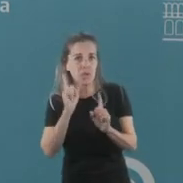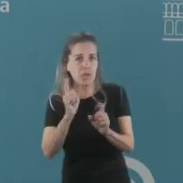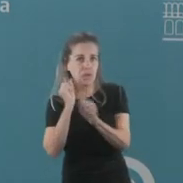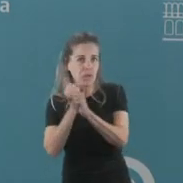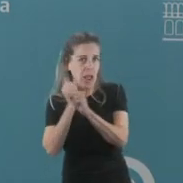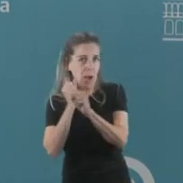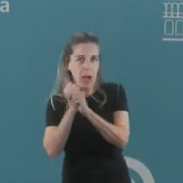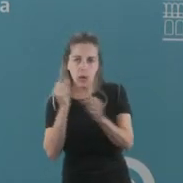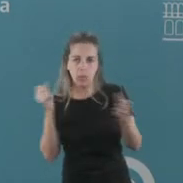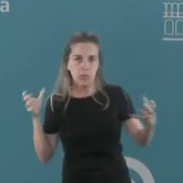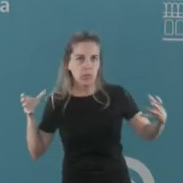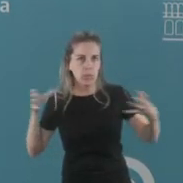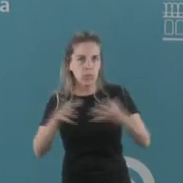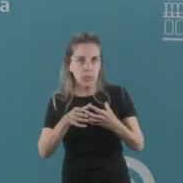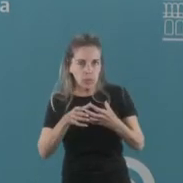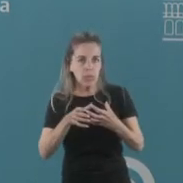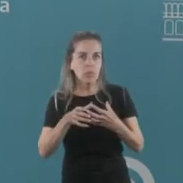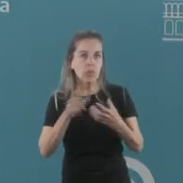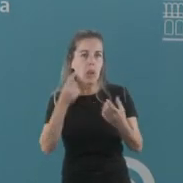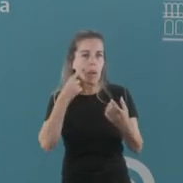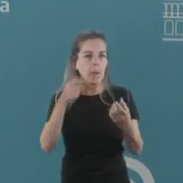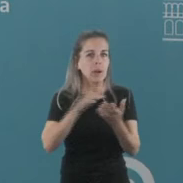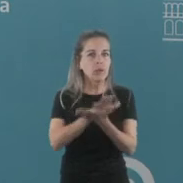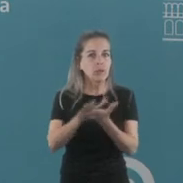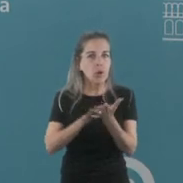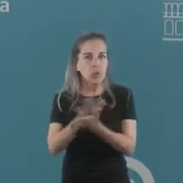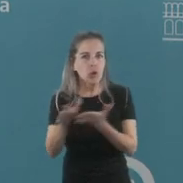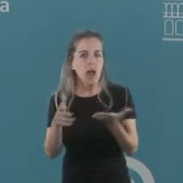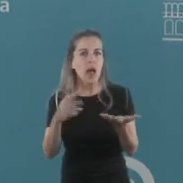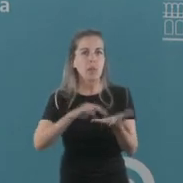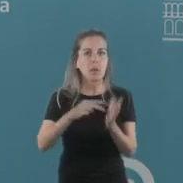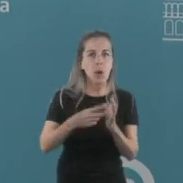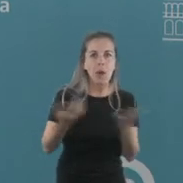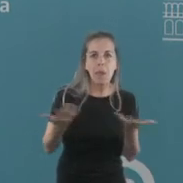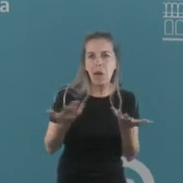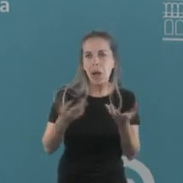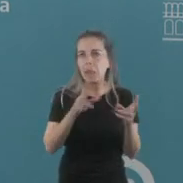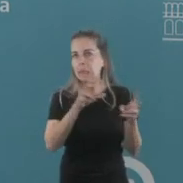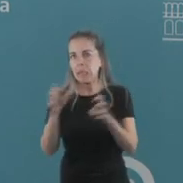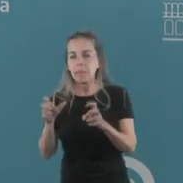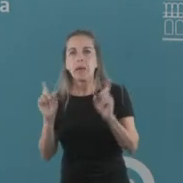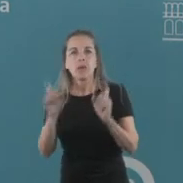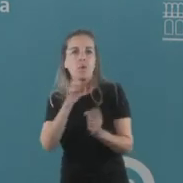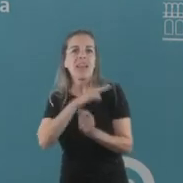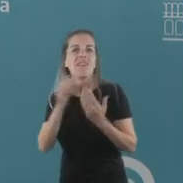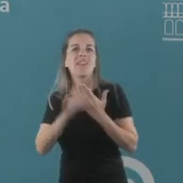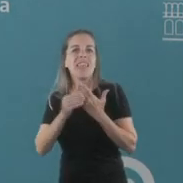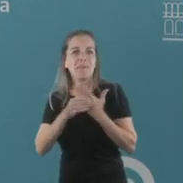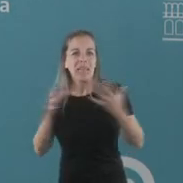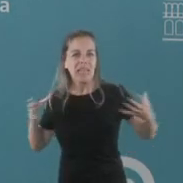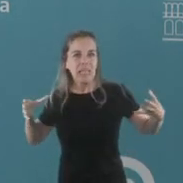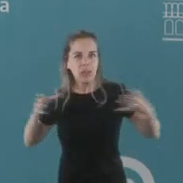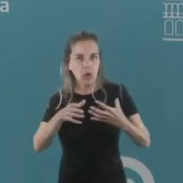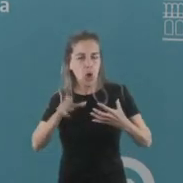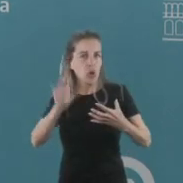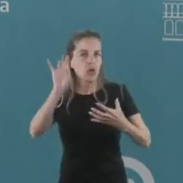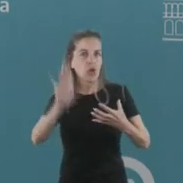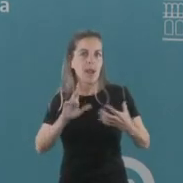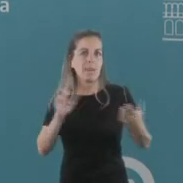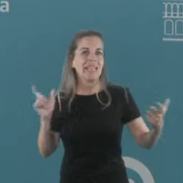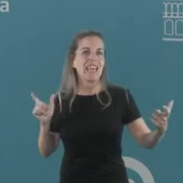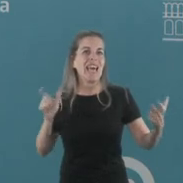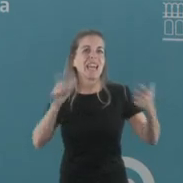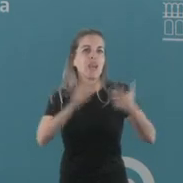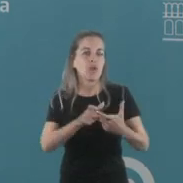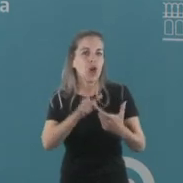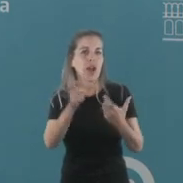gabinete, resolviendo todo lo que hay que resolver. Las cuestiones que tiene que resolver la jefatura de gabinete no se resuelven solo en las reuniones